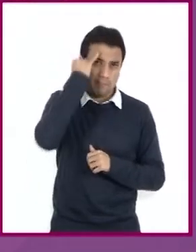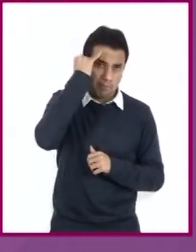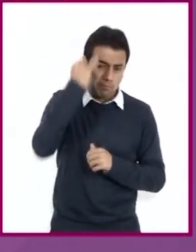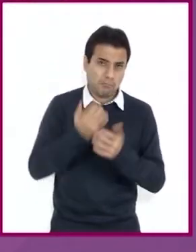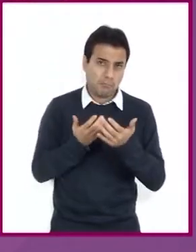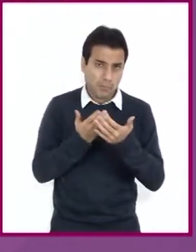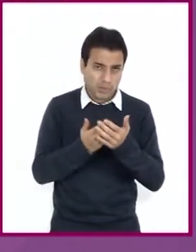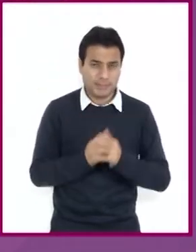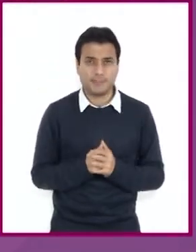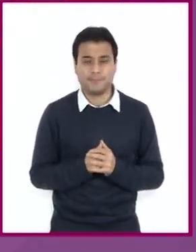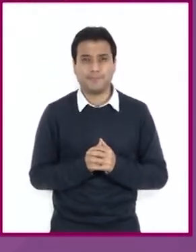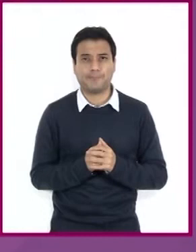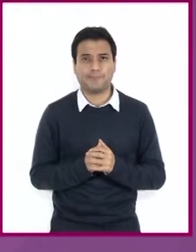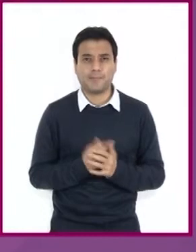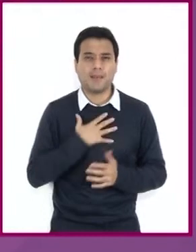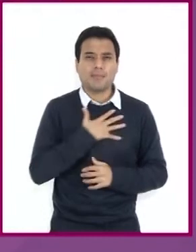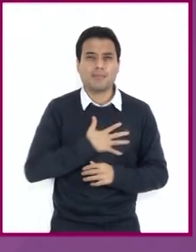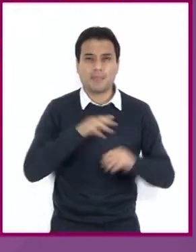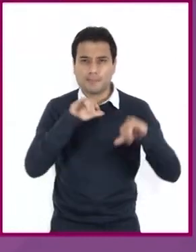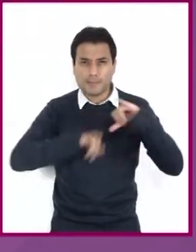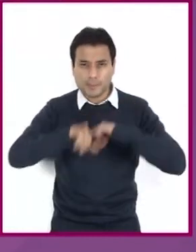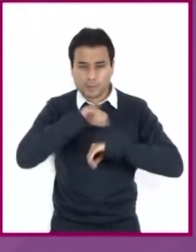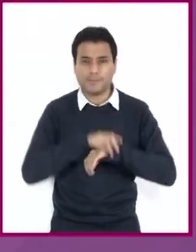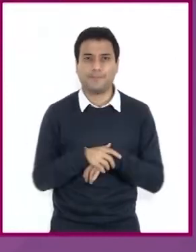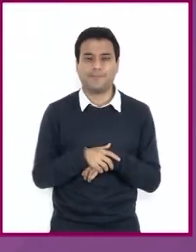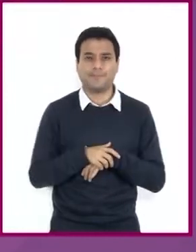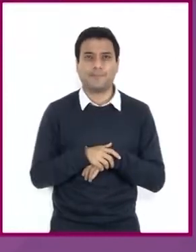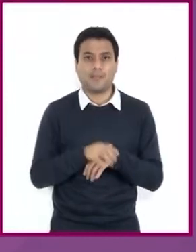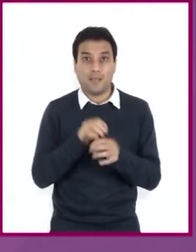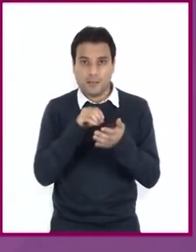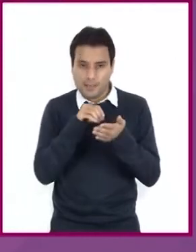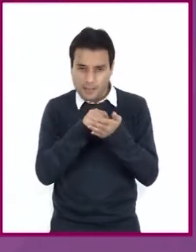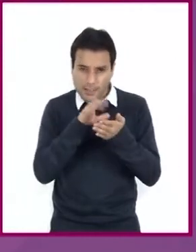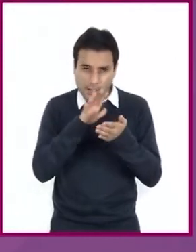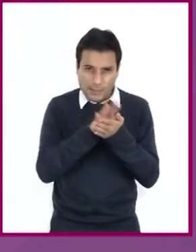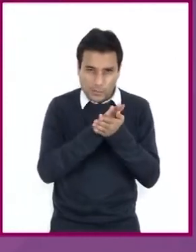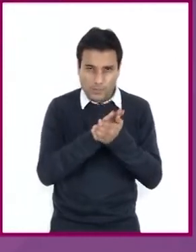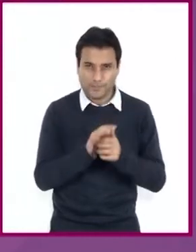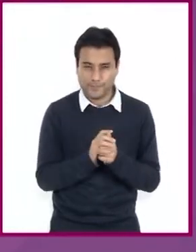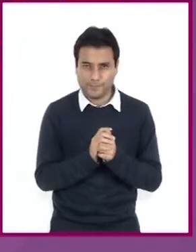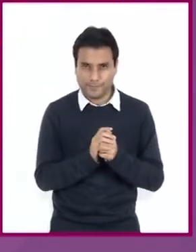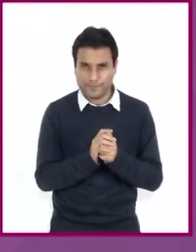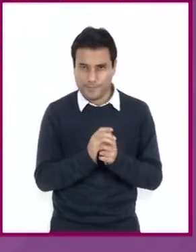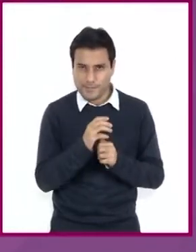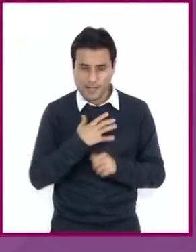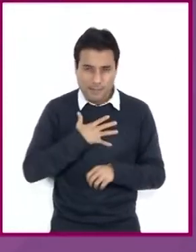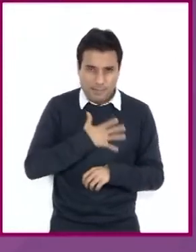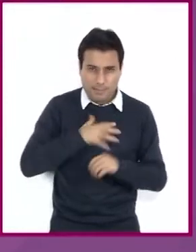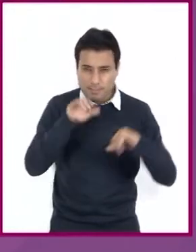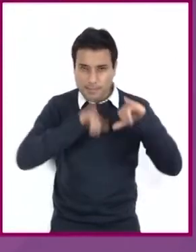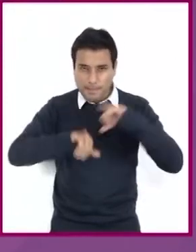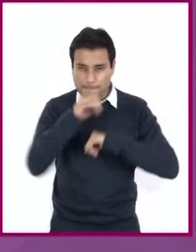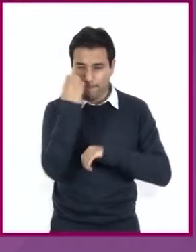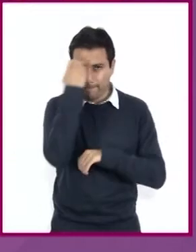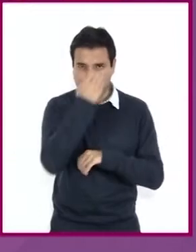hipótesis, experimentación, registro de valores obtenidos durante la